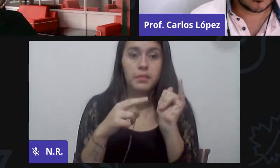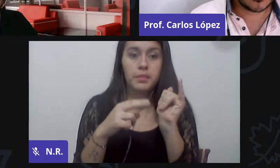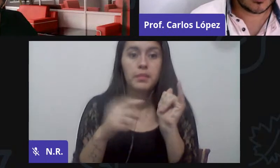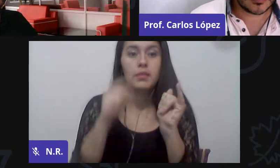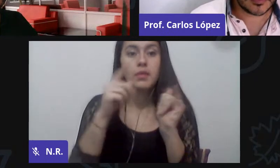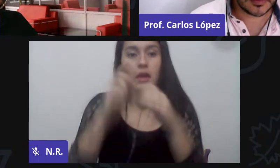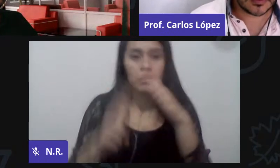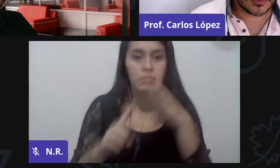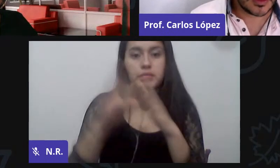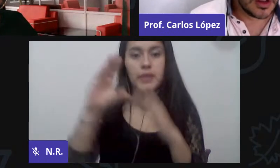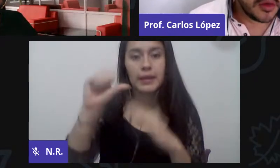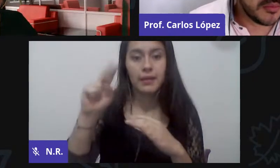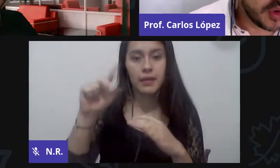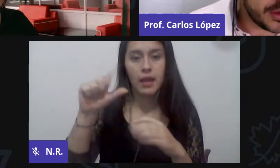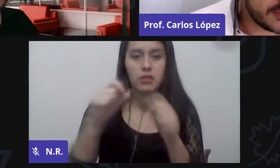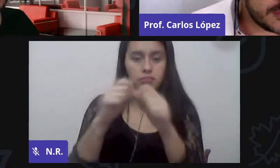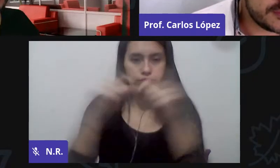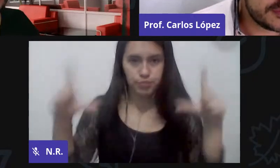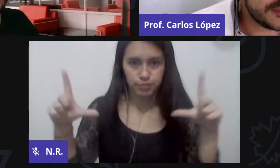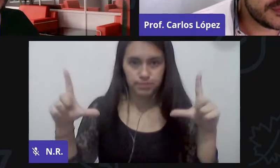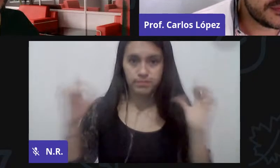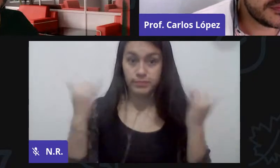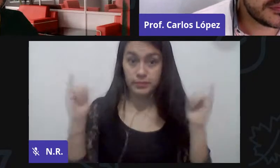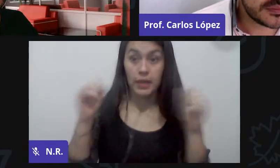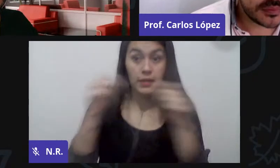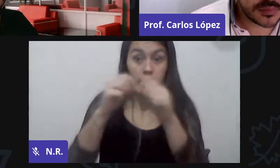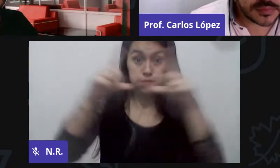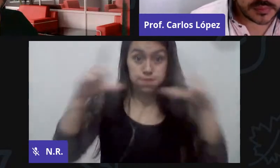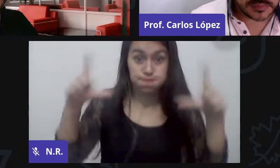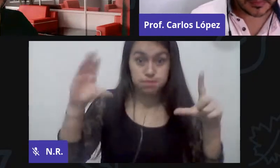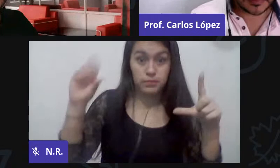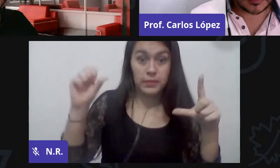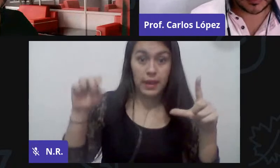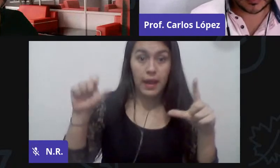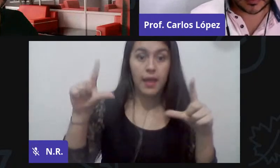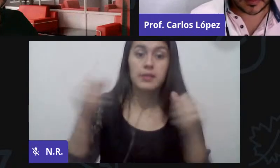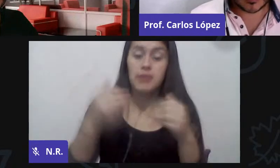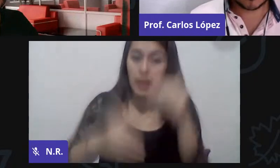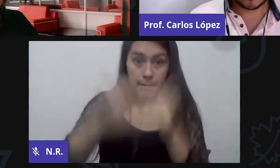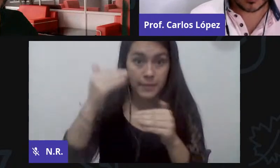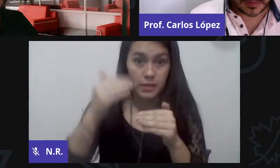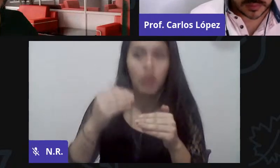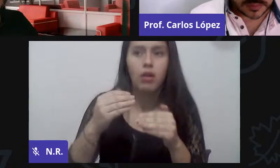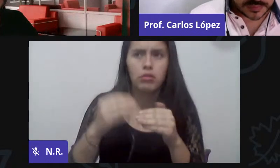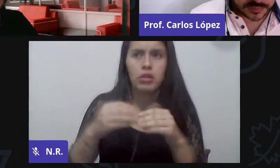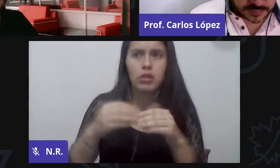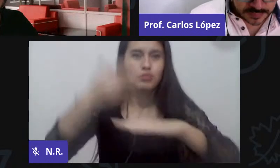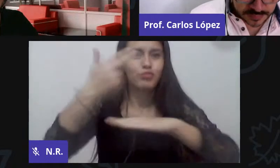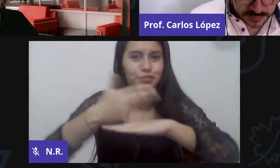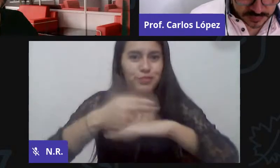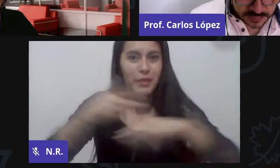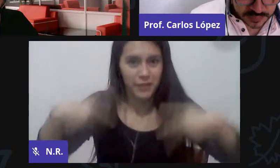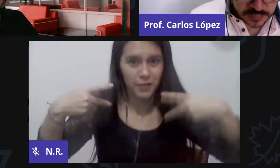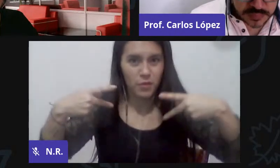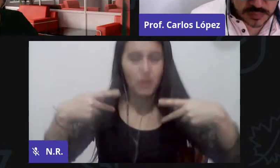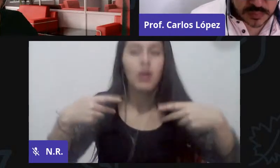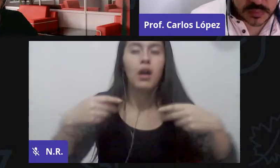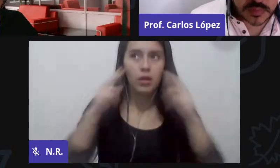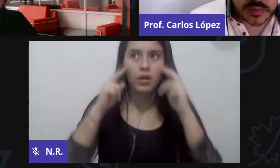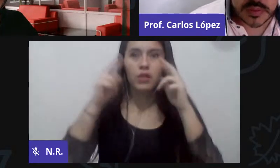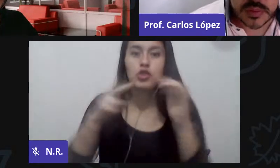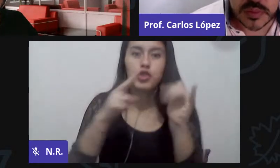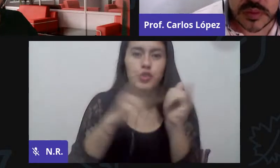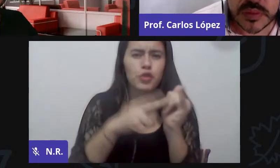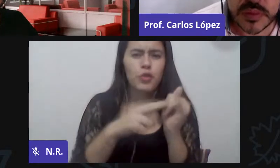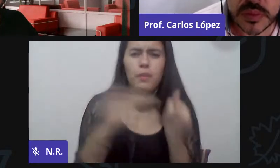crear nuestro canal. Cuando ustedes crean su canal y quieren iniciar una transmisión en vivo, YouTube lo que les va a decir